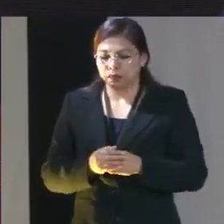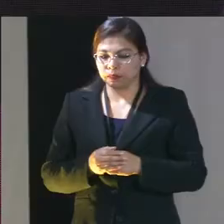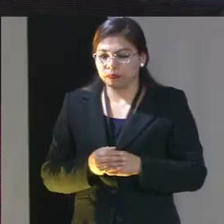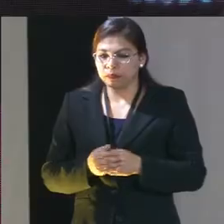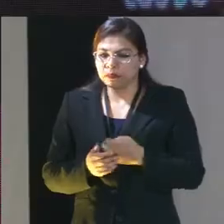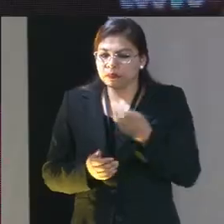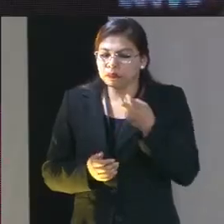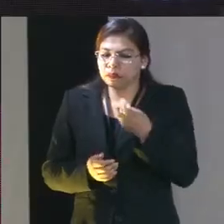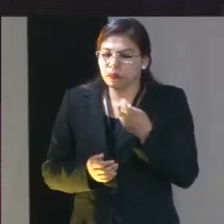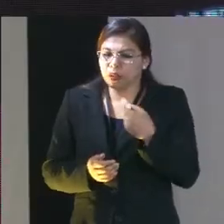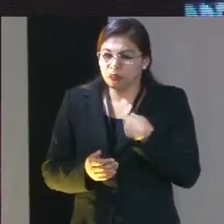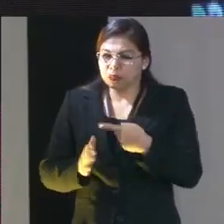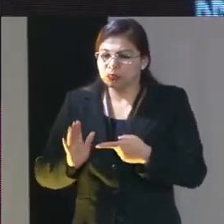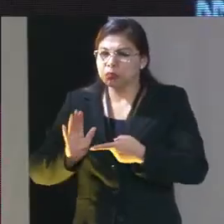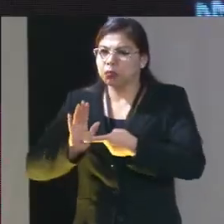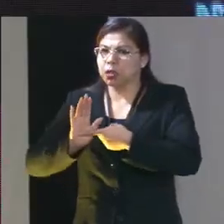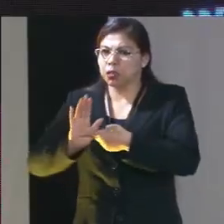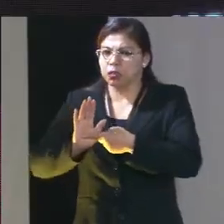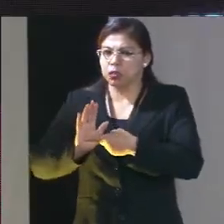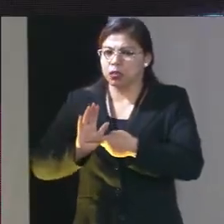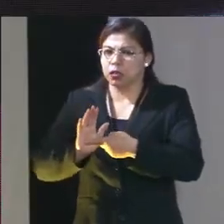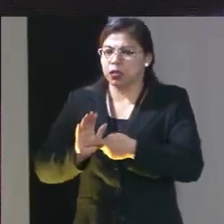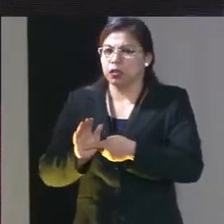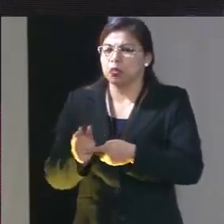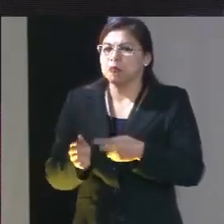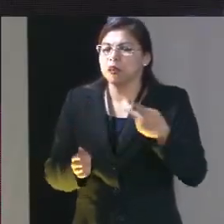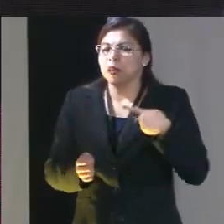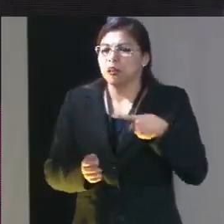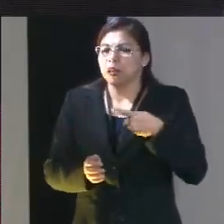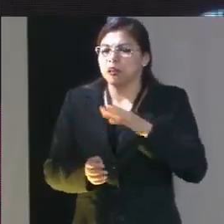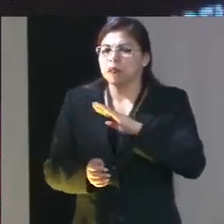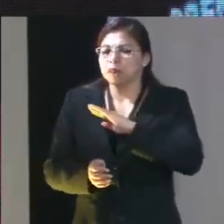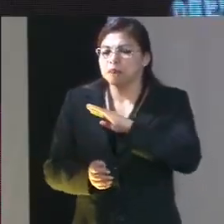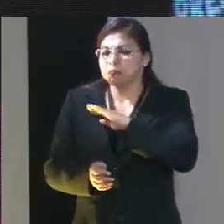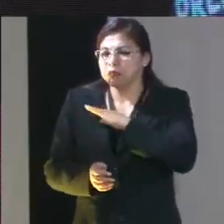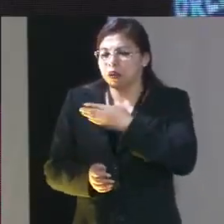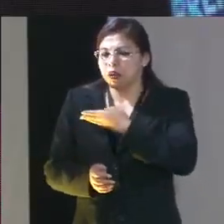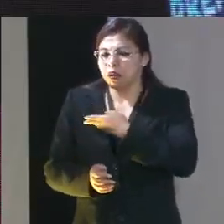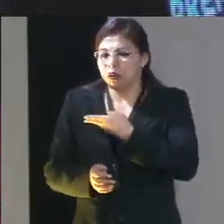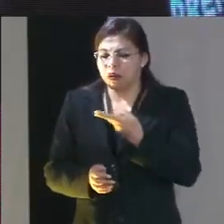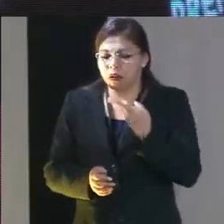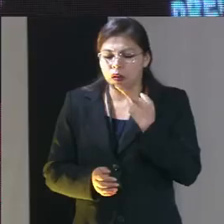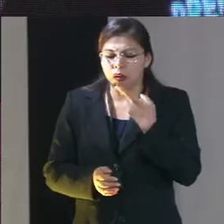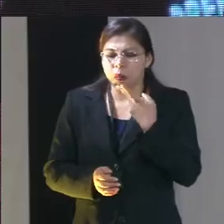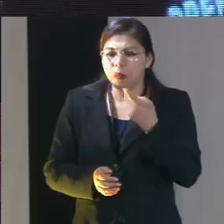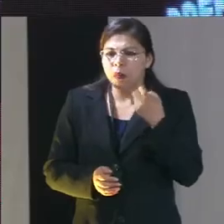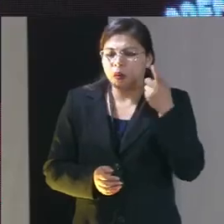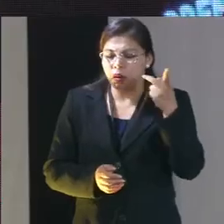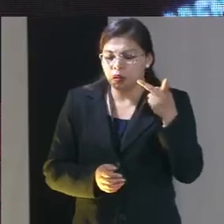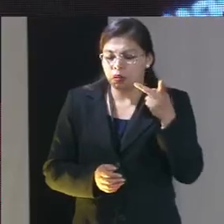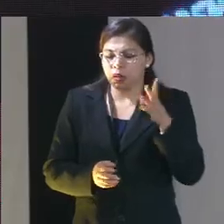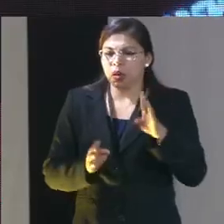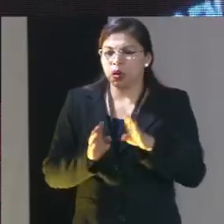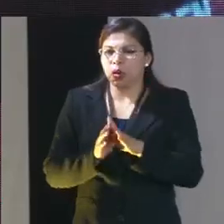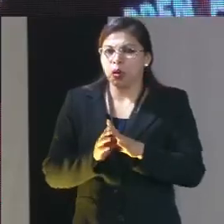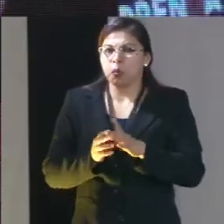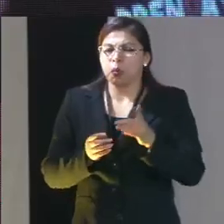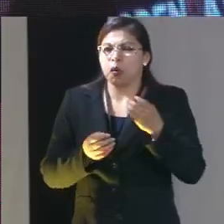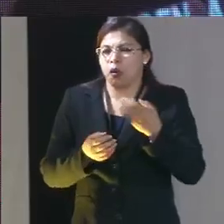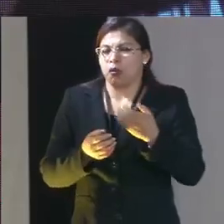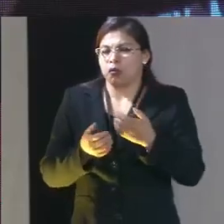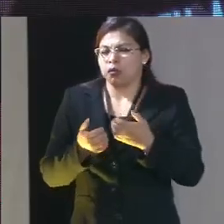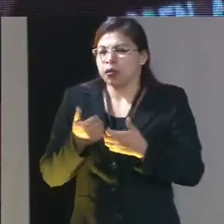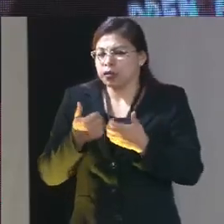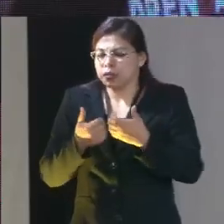Esto nos lo presentan los hispanistas, los que hablan de el enfrentamiento de la civilización contra